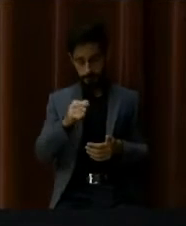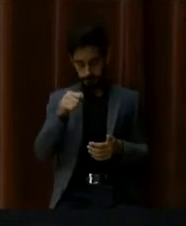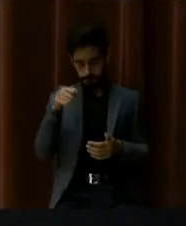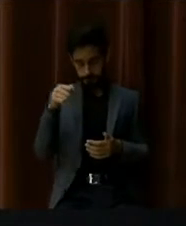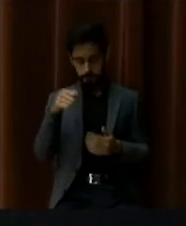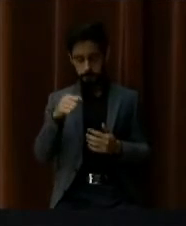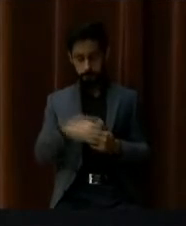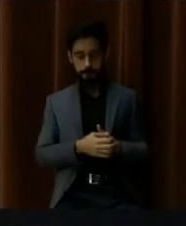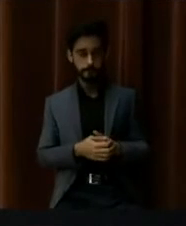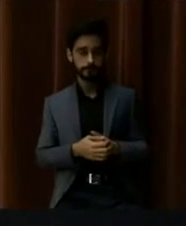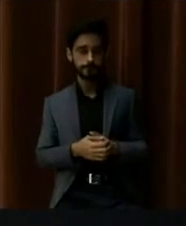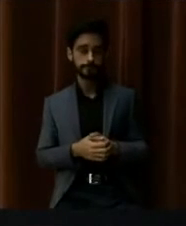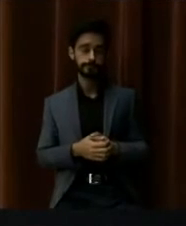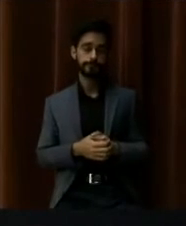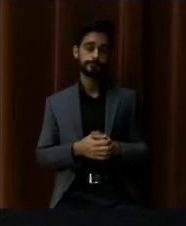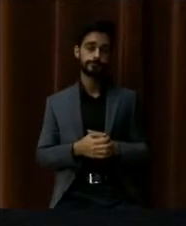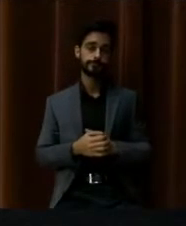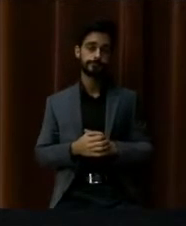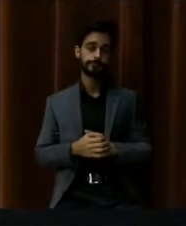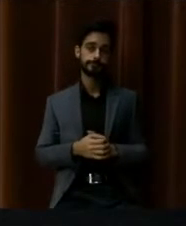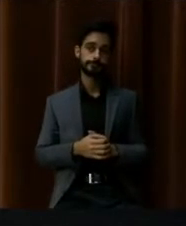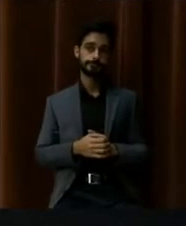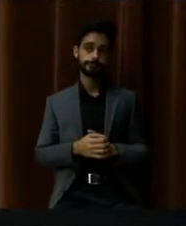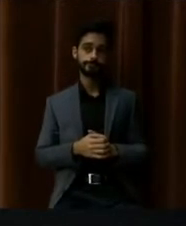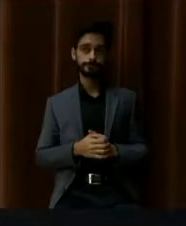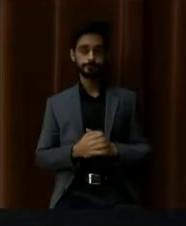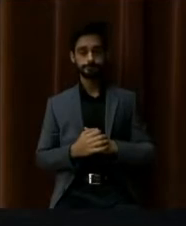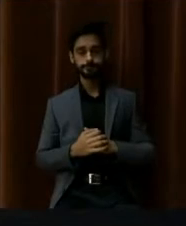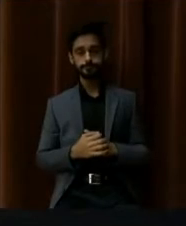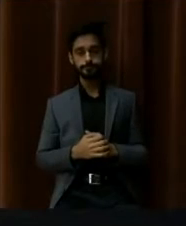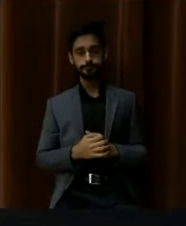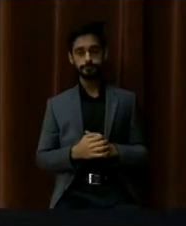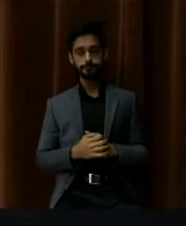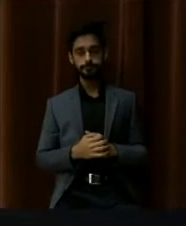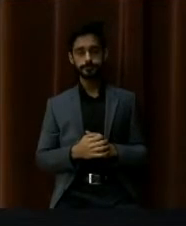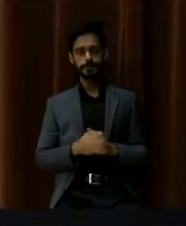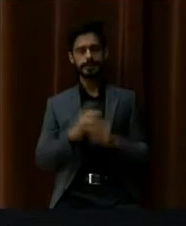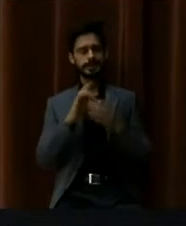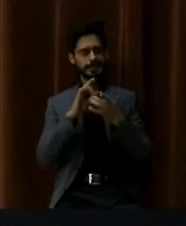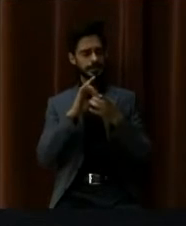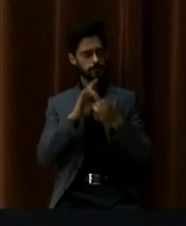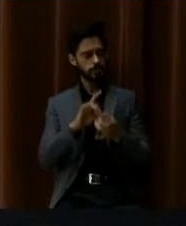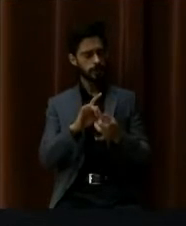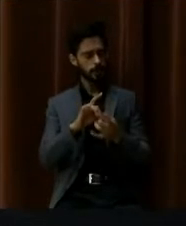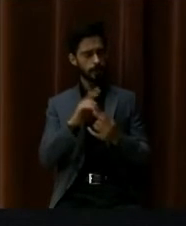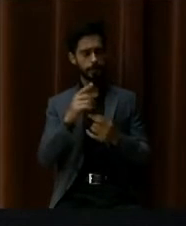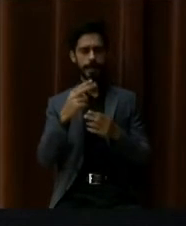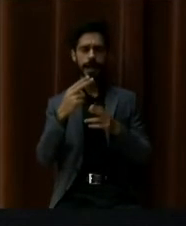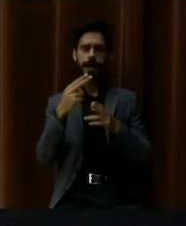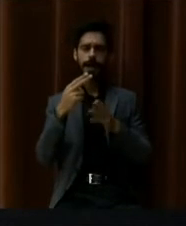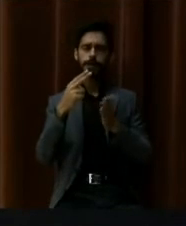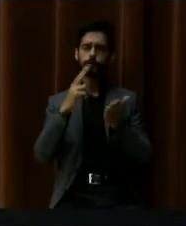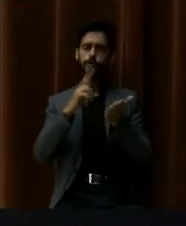en cuanto al contrato que usted mencionó de